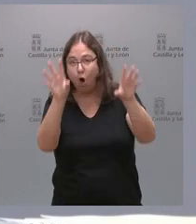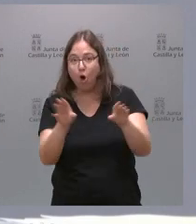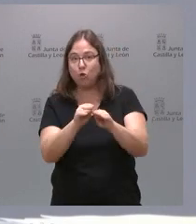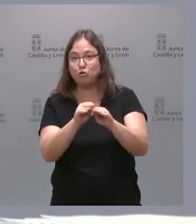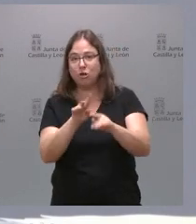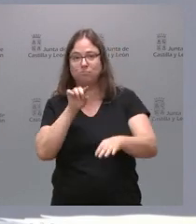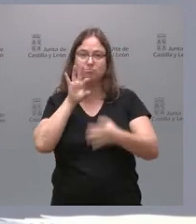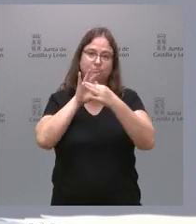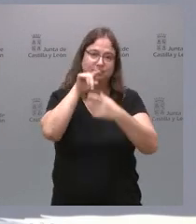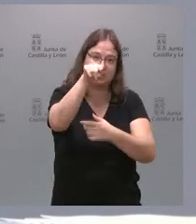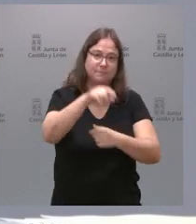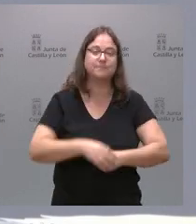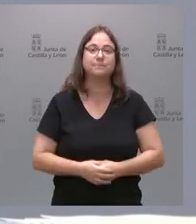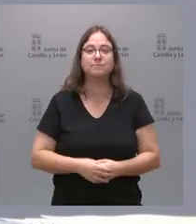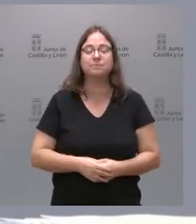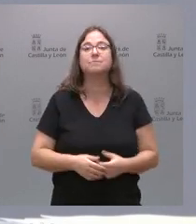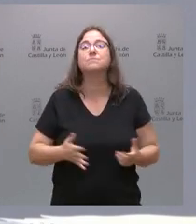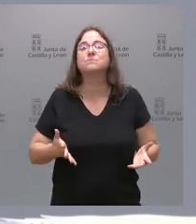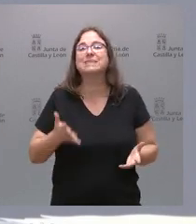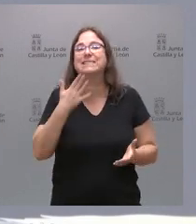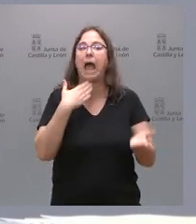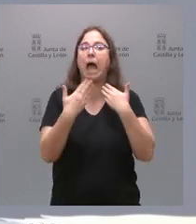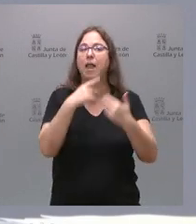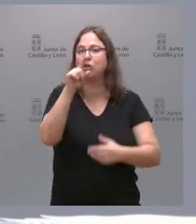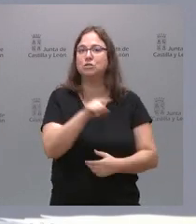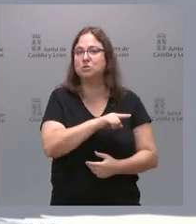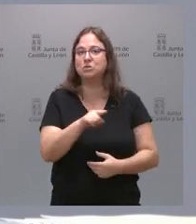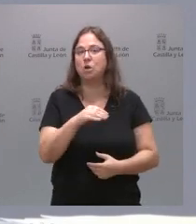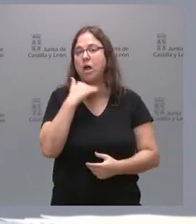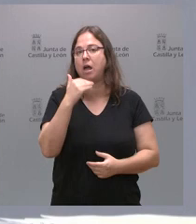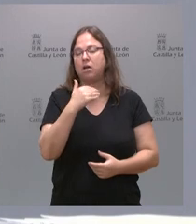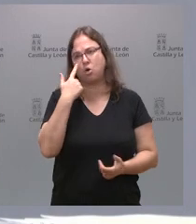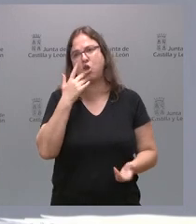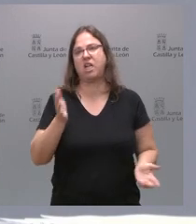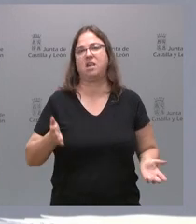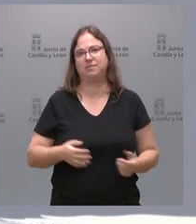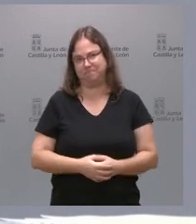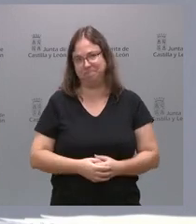me refiero no sé si si lo han hablado si le han dicho Oye